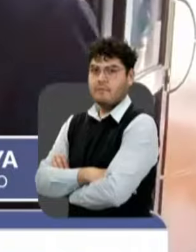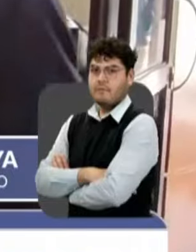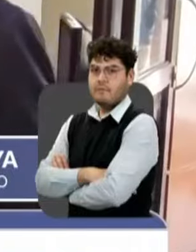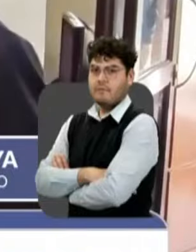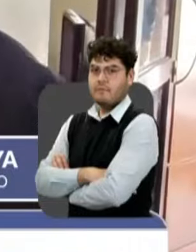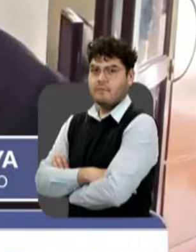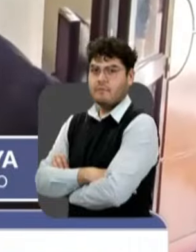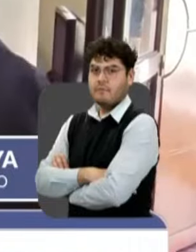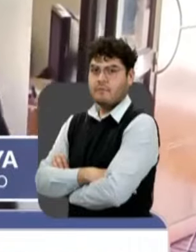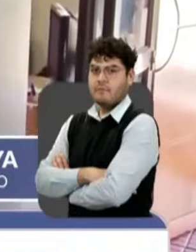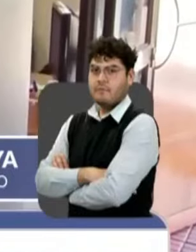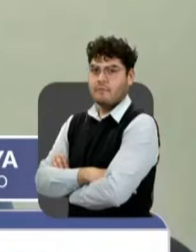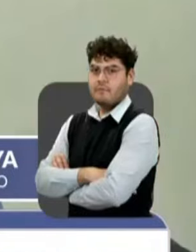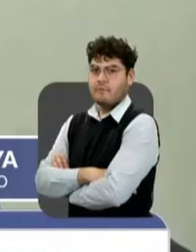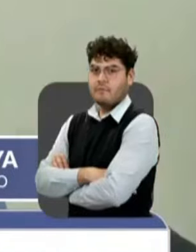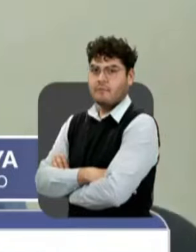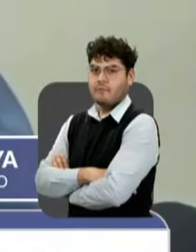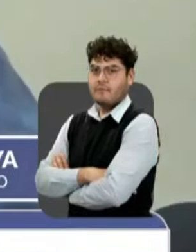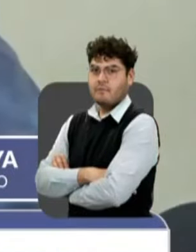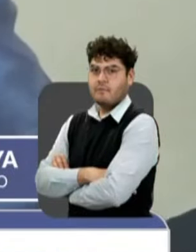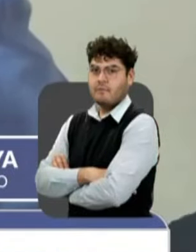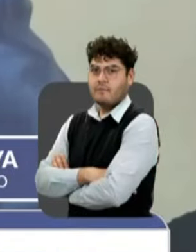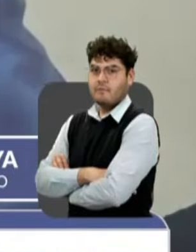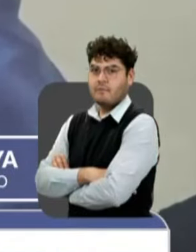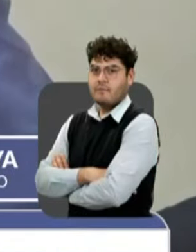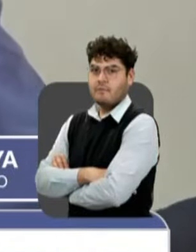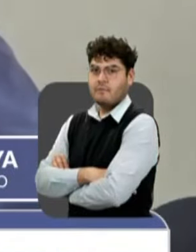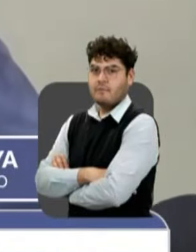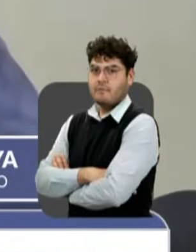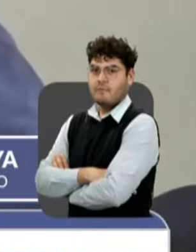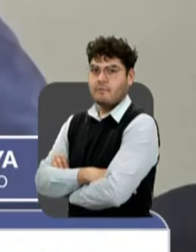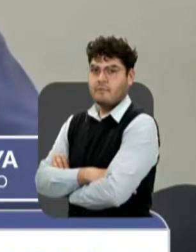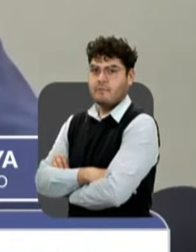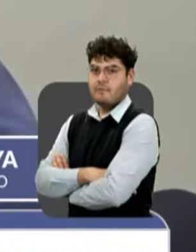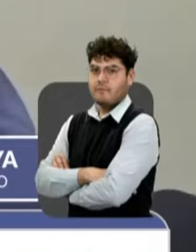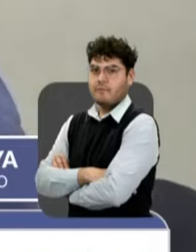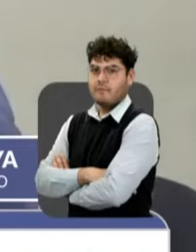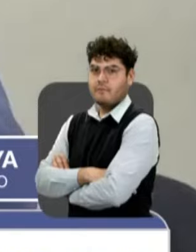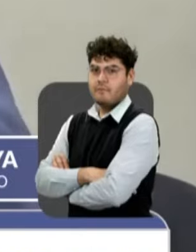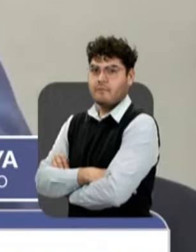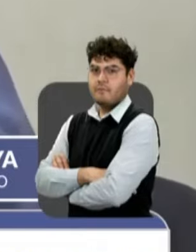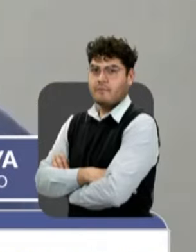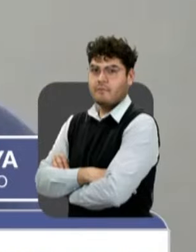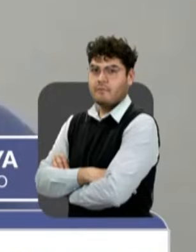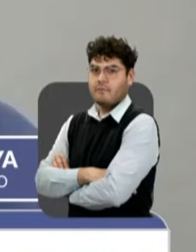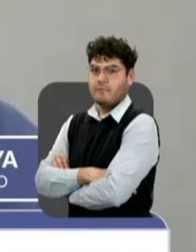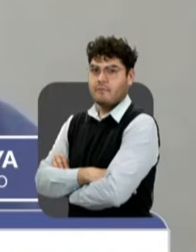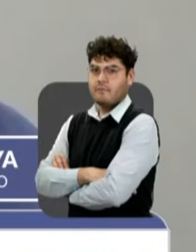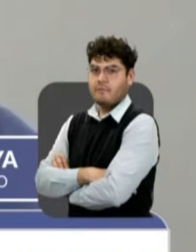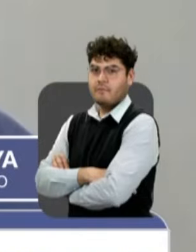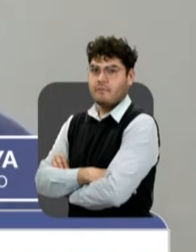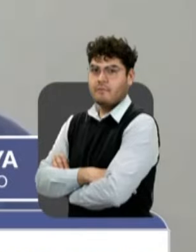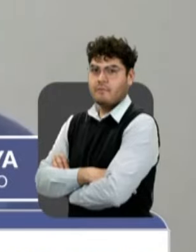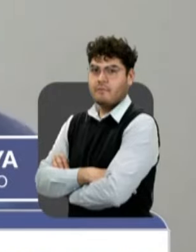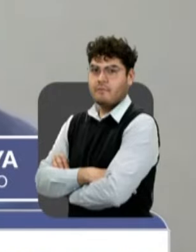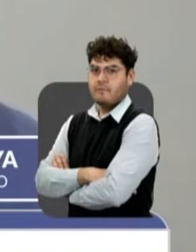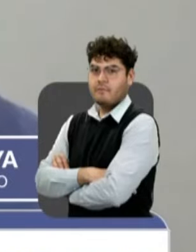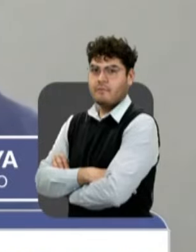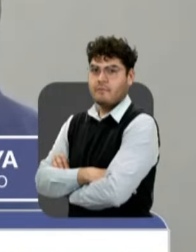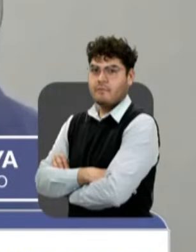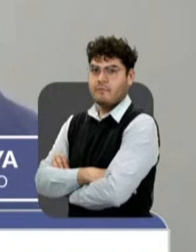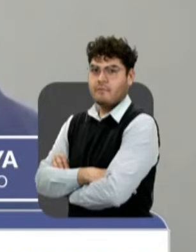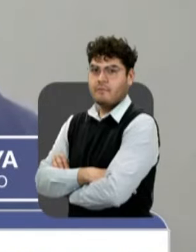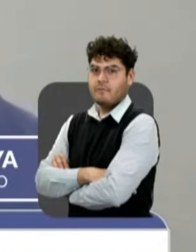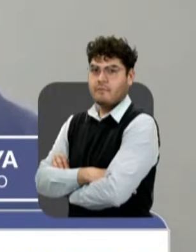ejecutoriada eh Y se mantenga firme Entonces porque recordemos que todavía hay un proceso abierto que es el recurso de nulidad que presentó la